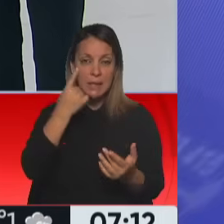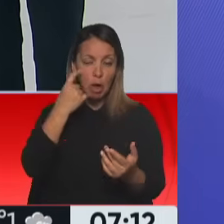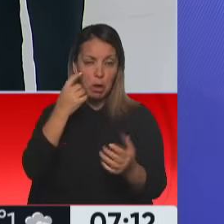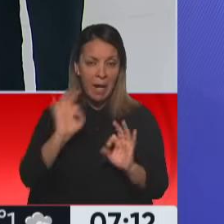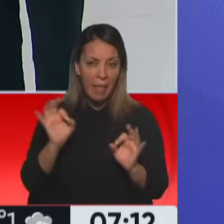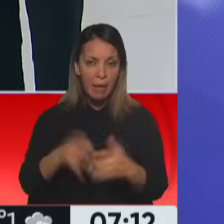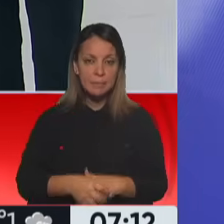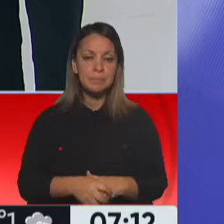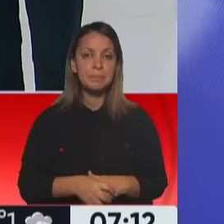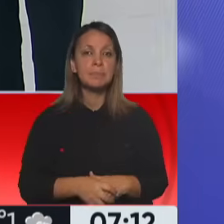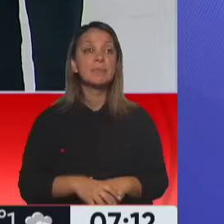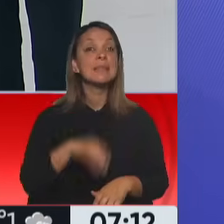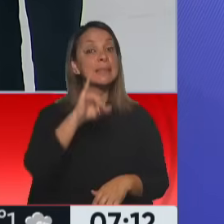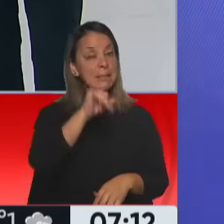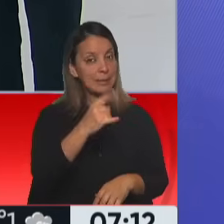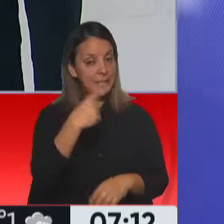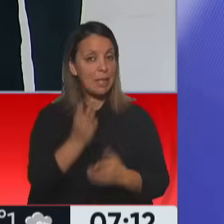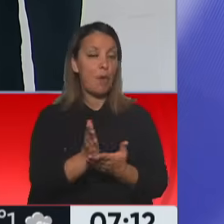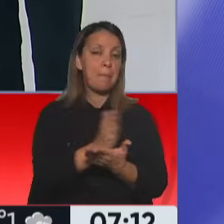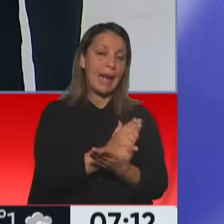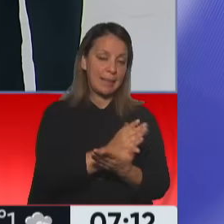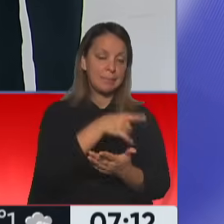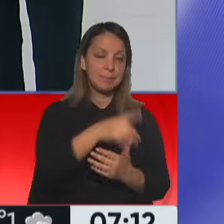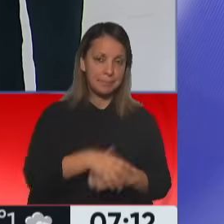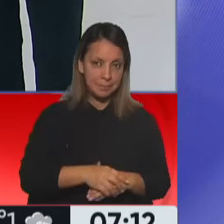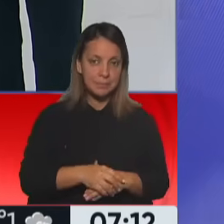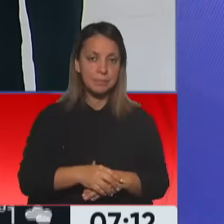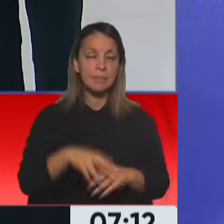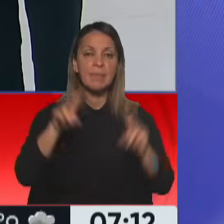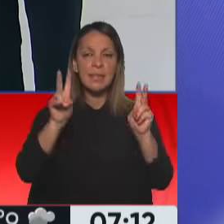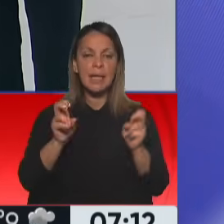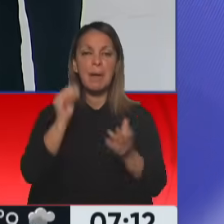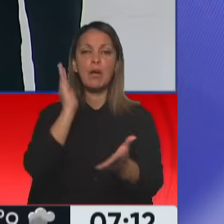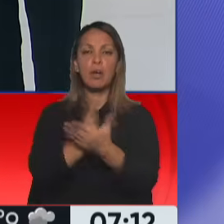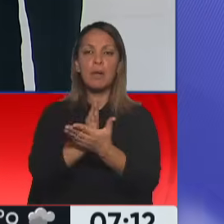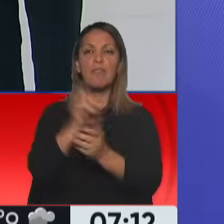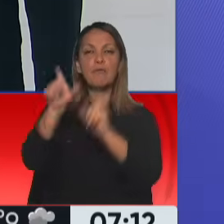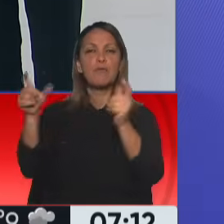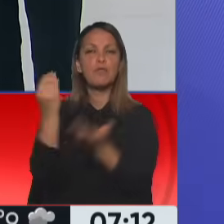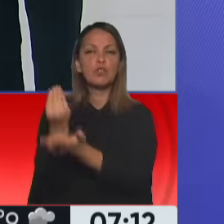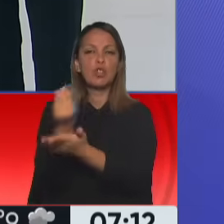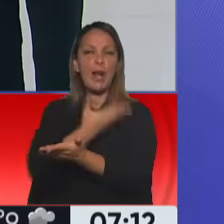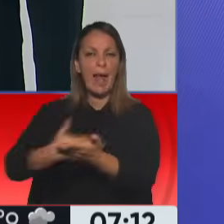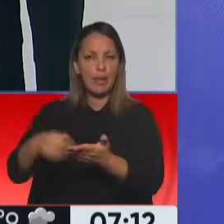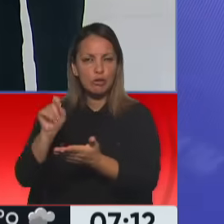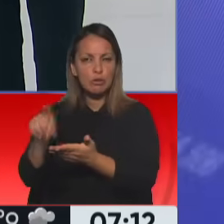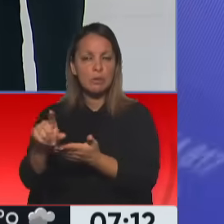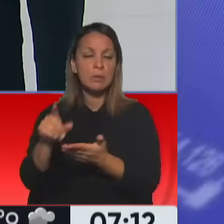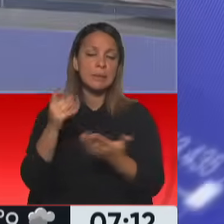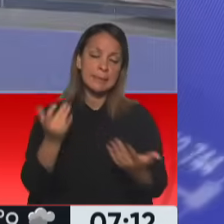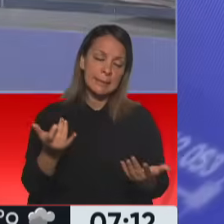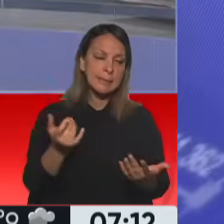Bueno, y eso es la otra parte. La otra Bueno. parte, con las condenas de los funcionarios que han sido condenados, están conformes, en lo